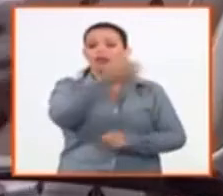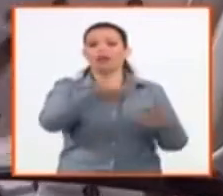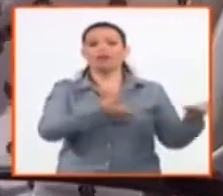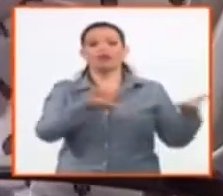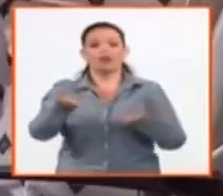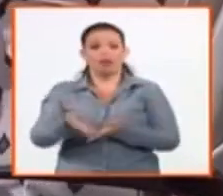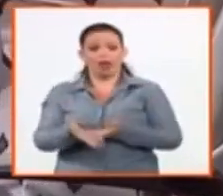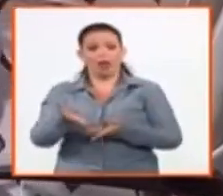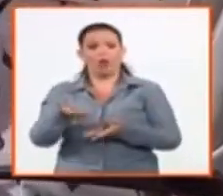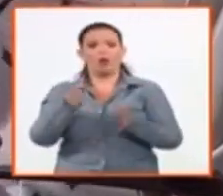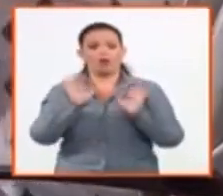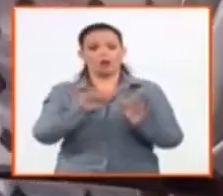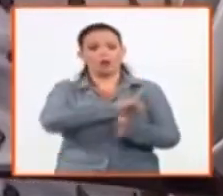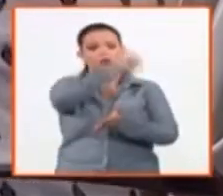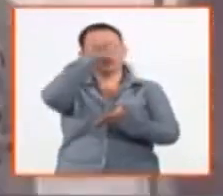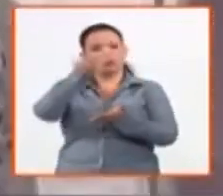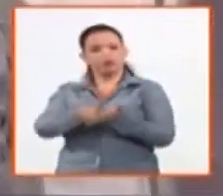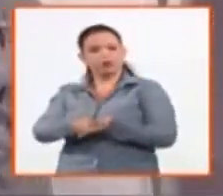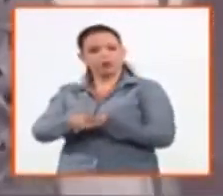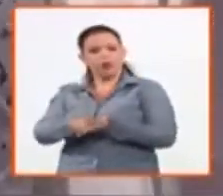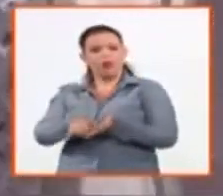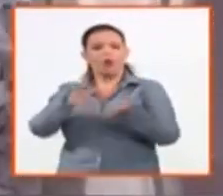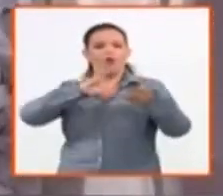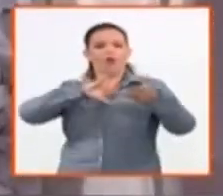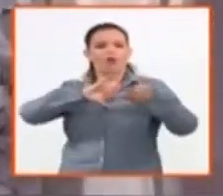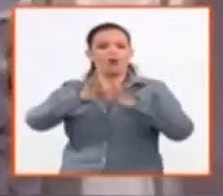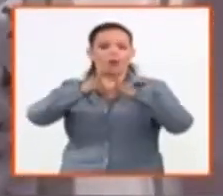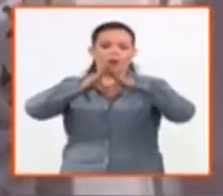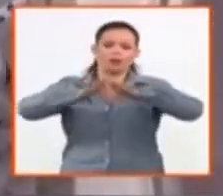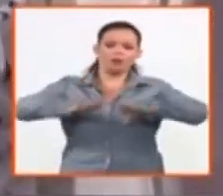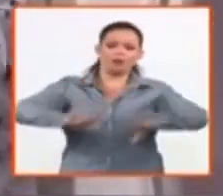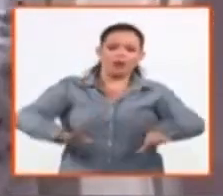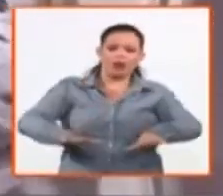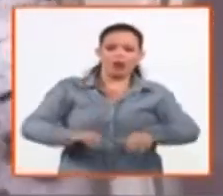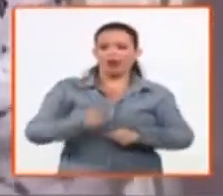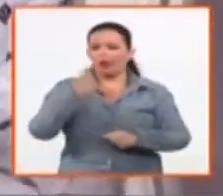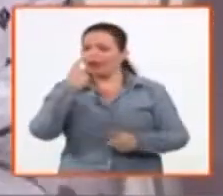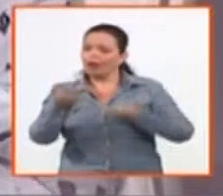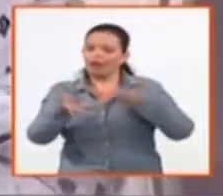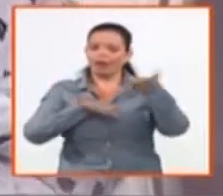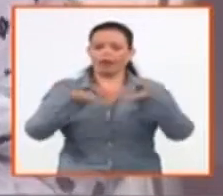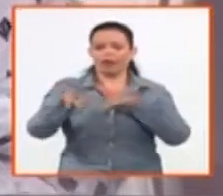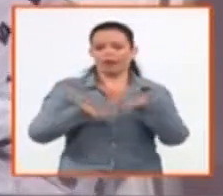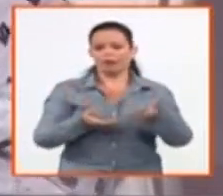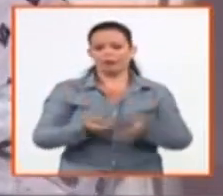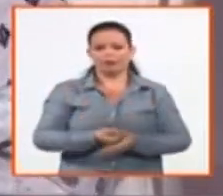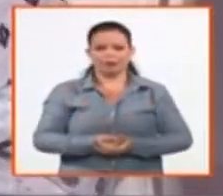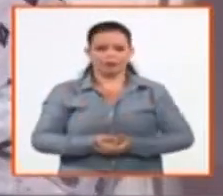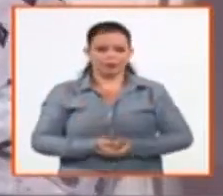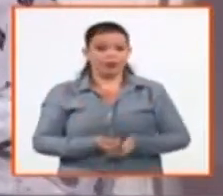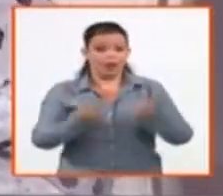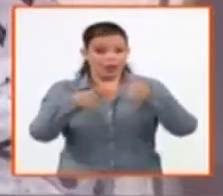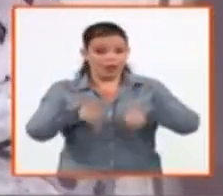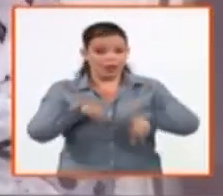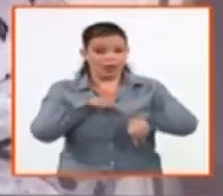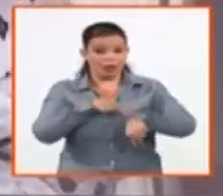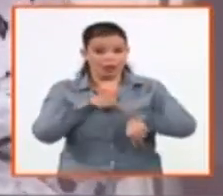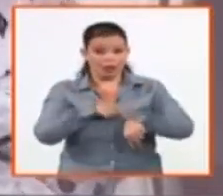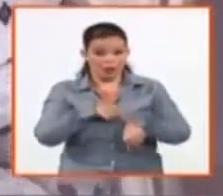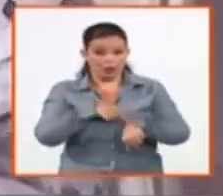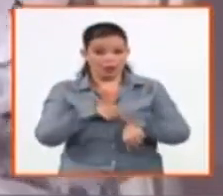ellos ven que en el área hay una actitud distinta y después podemos verlo. Pero el problema en este momento es bien